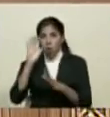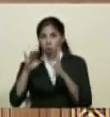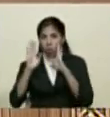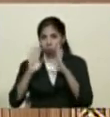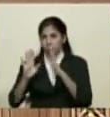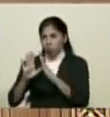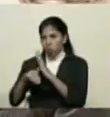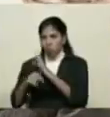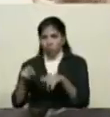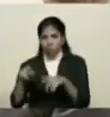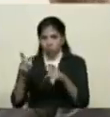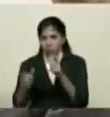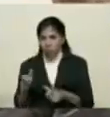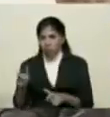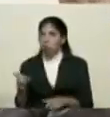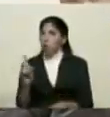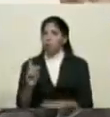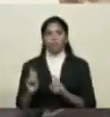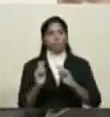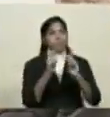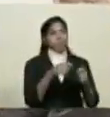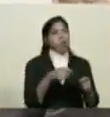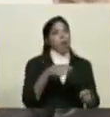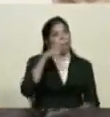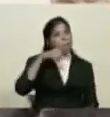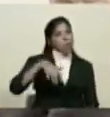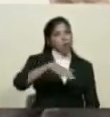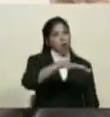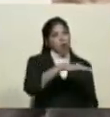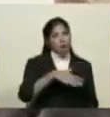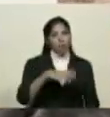esta práctica leonina.